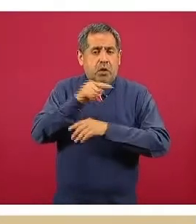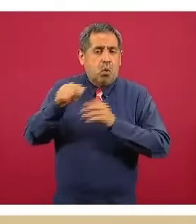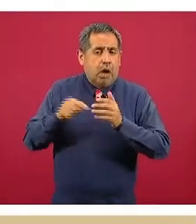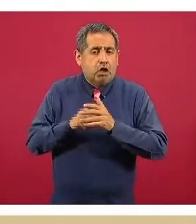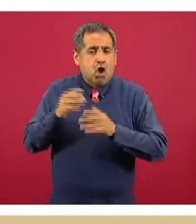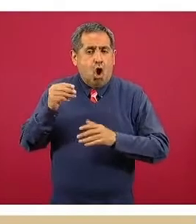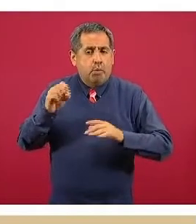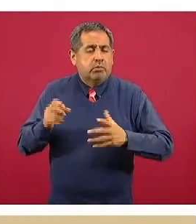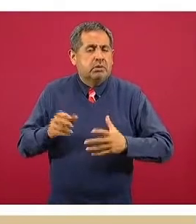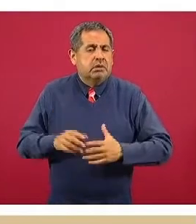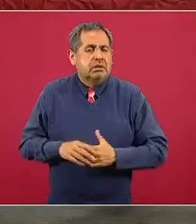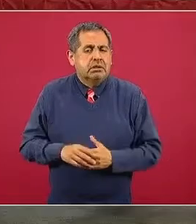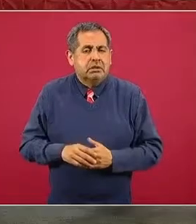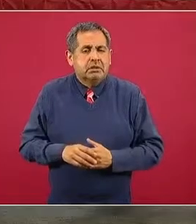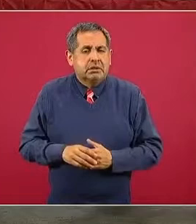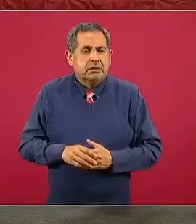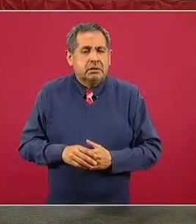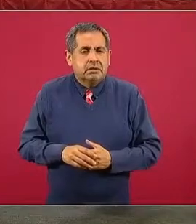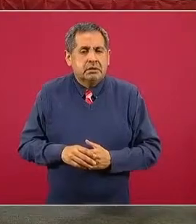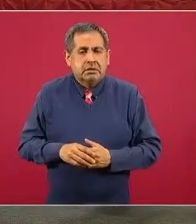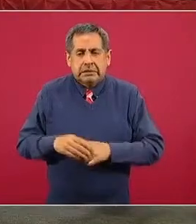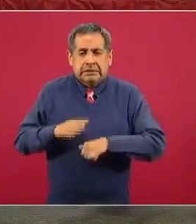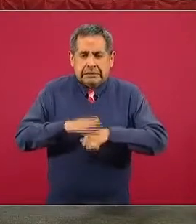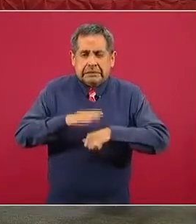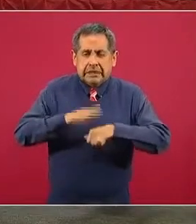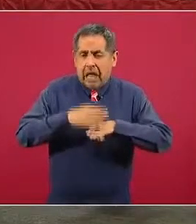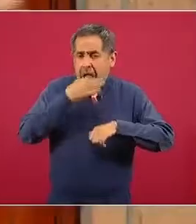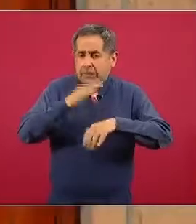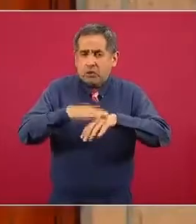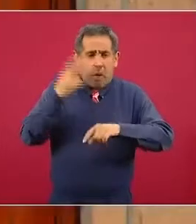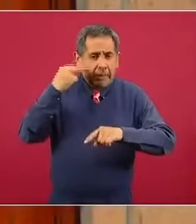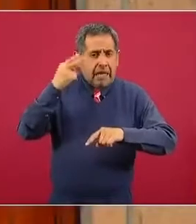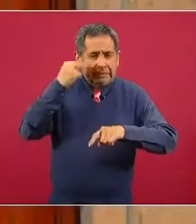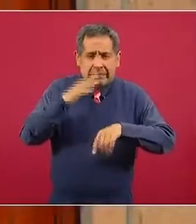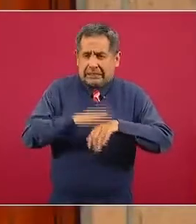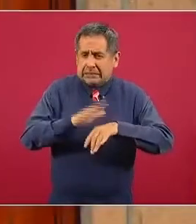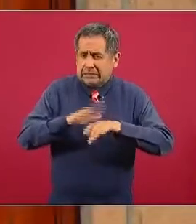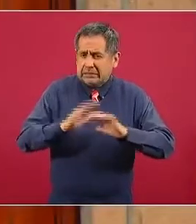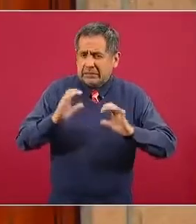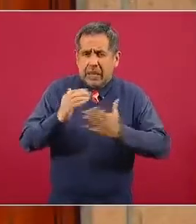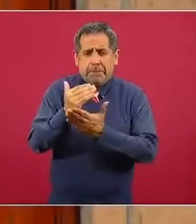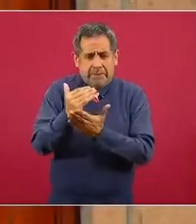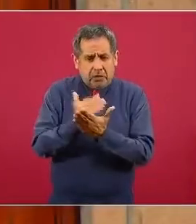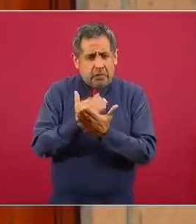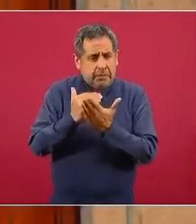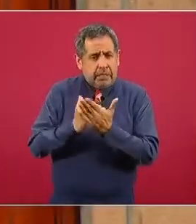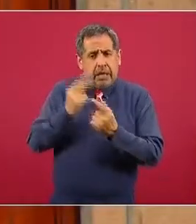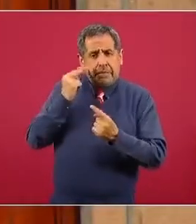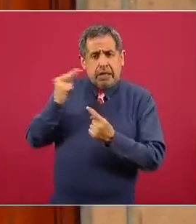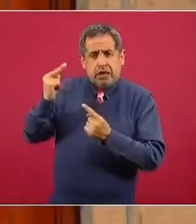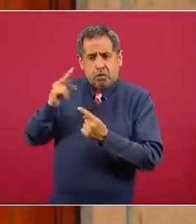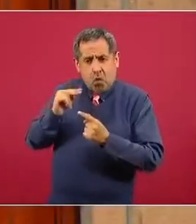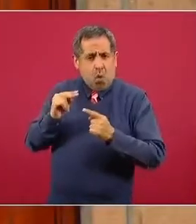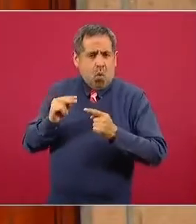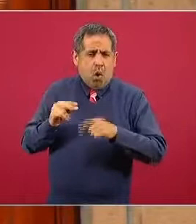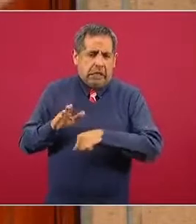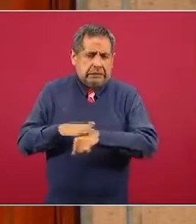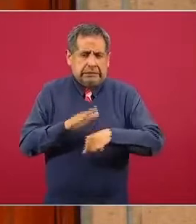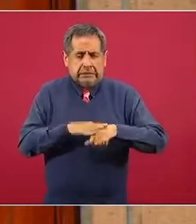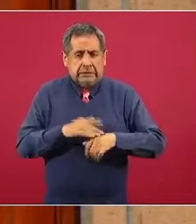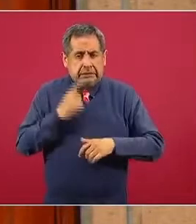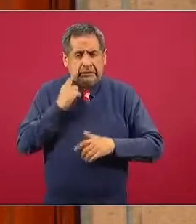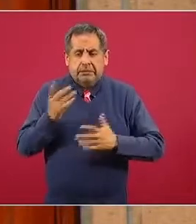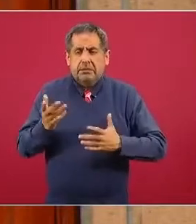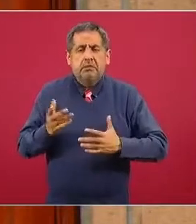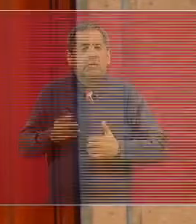la OMS o a otros continentes, los avisos se fueron actualizando en función de brindar la mejor información a la población. Y